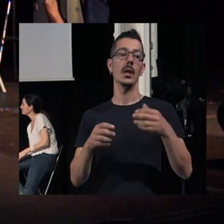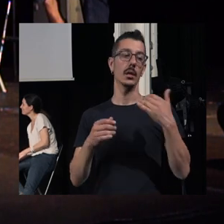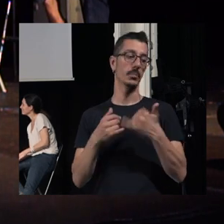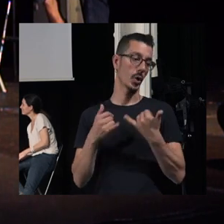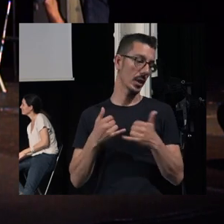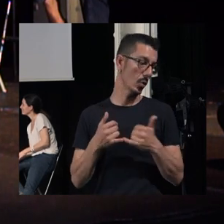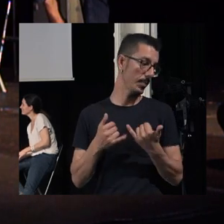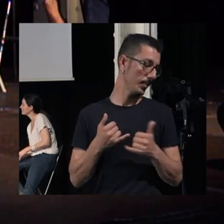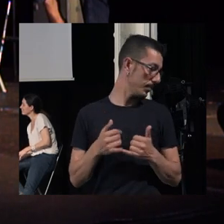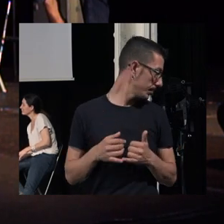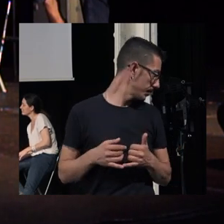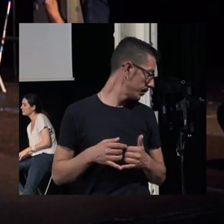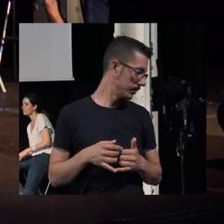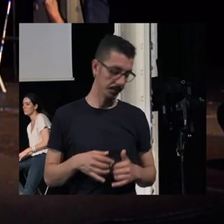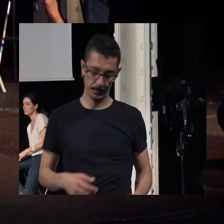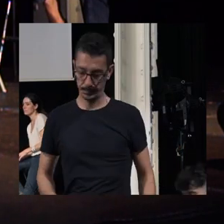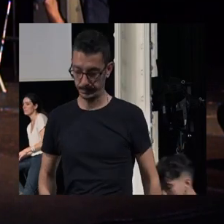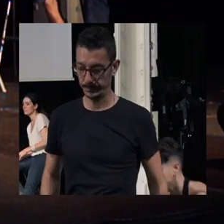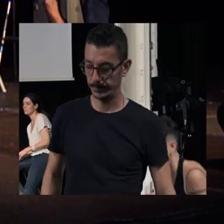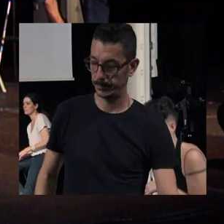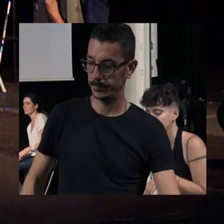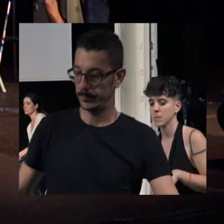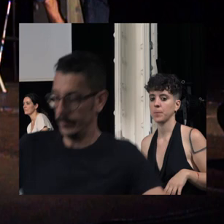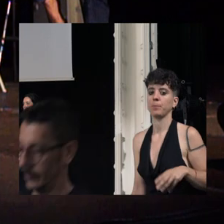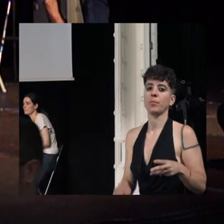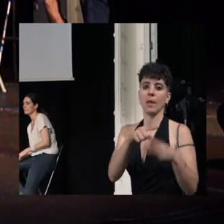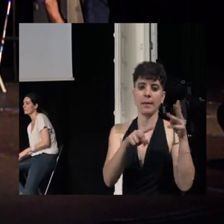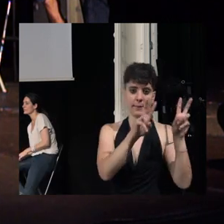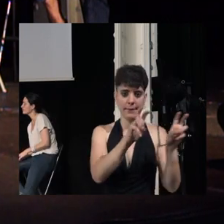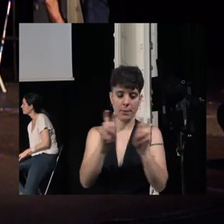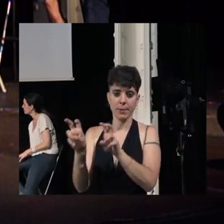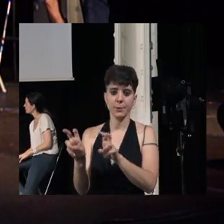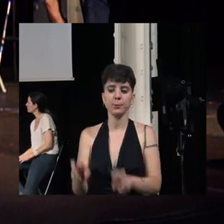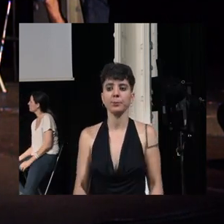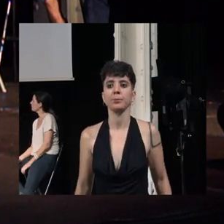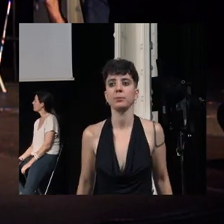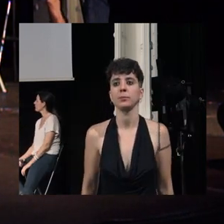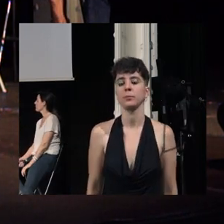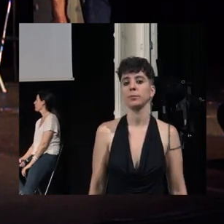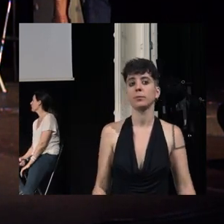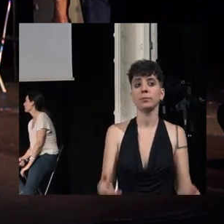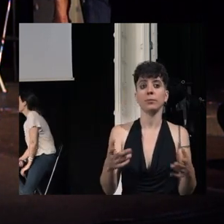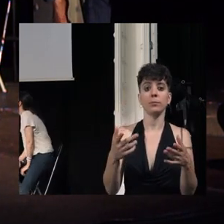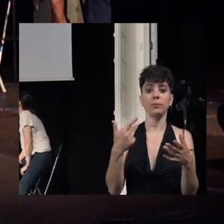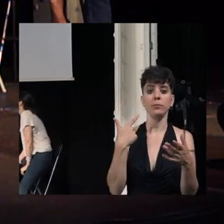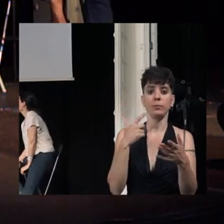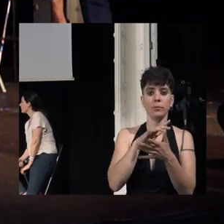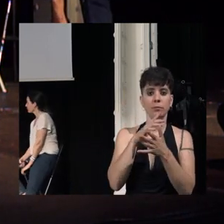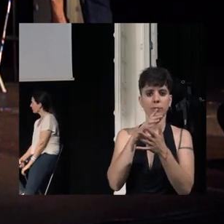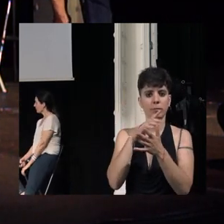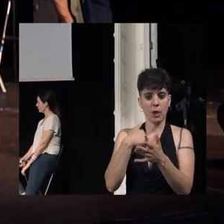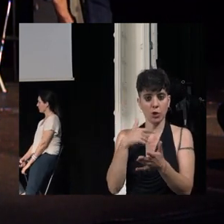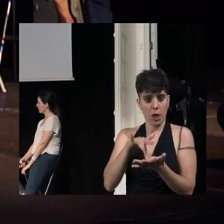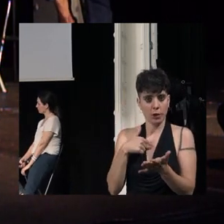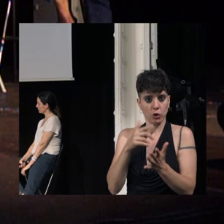la educación y el tema del municipalismo más allá de las urbes. Bueno, Yo casi todo el rato cuando hablaba no estaba